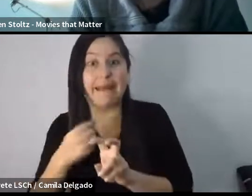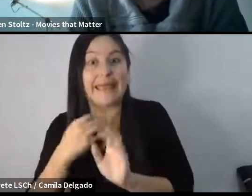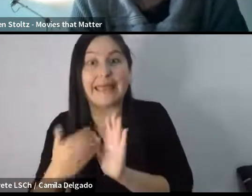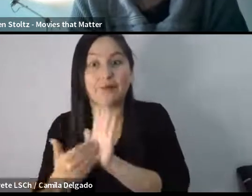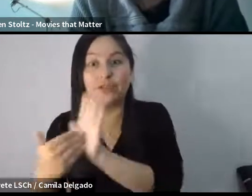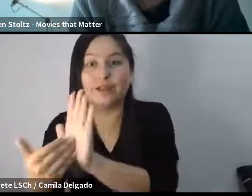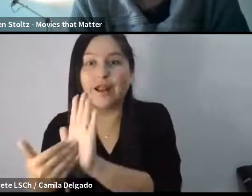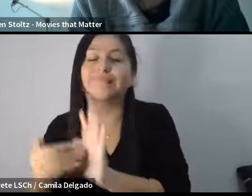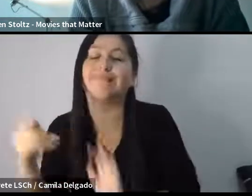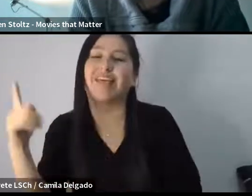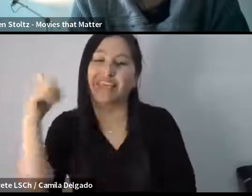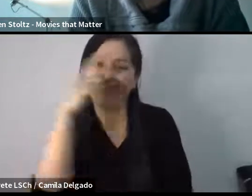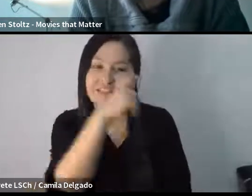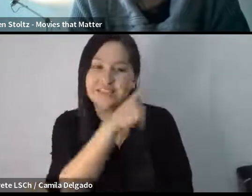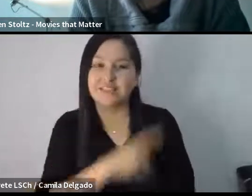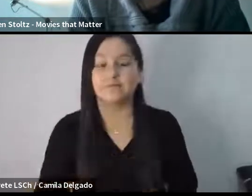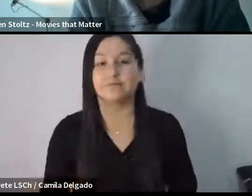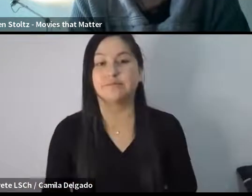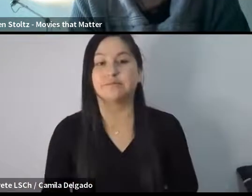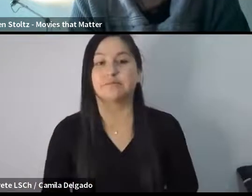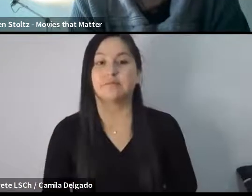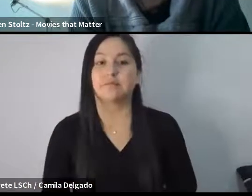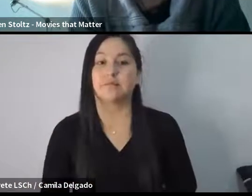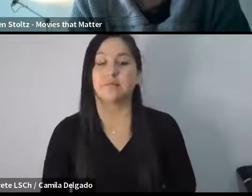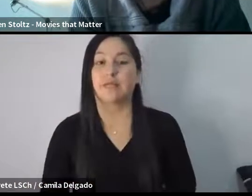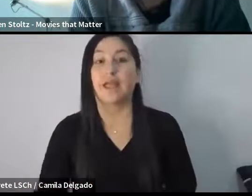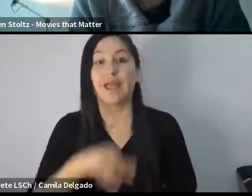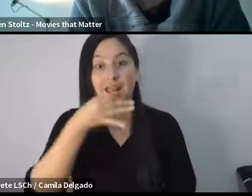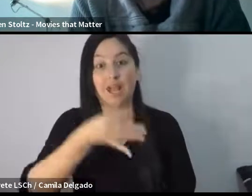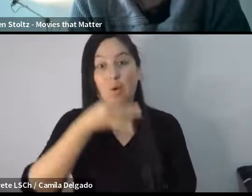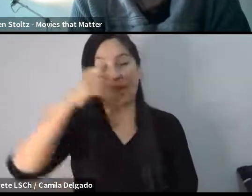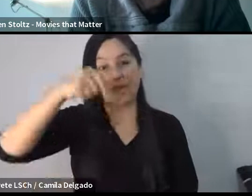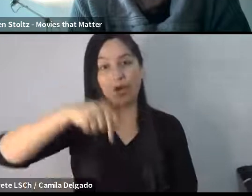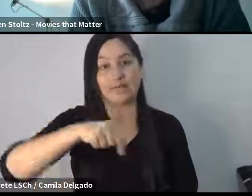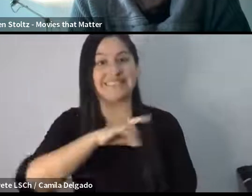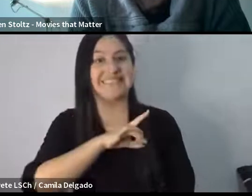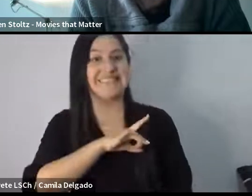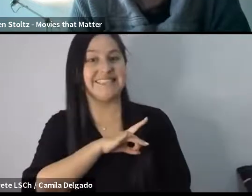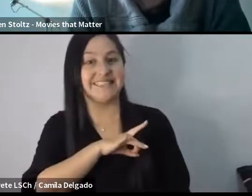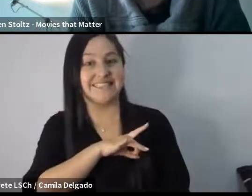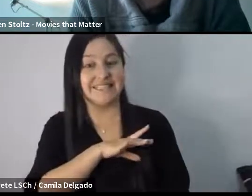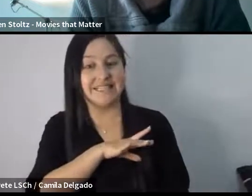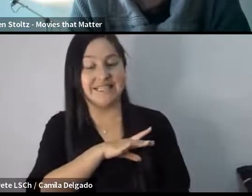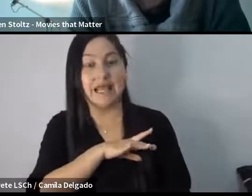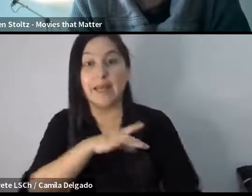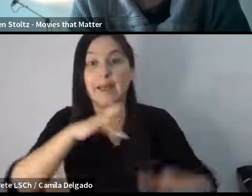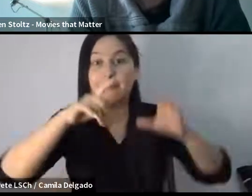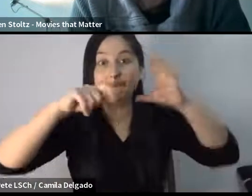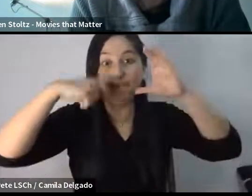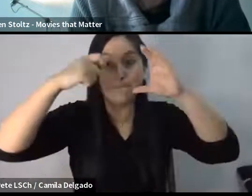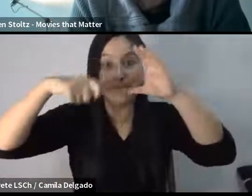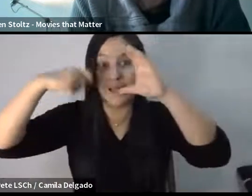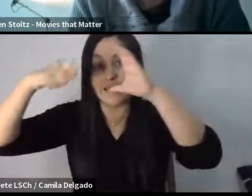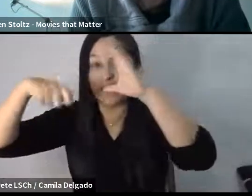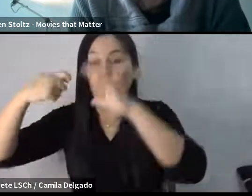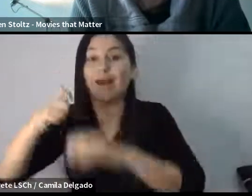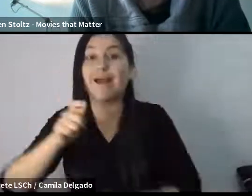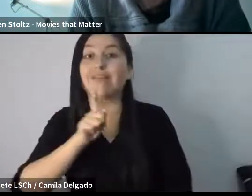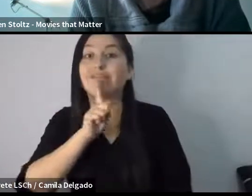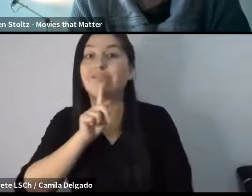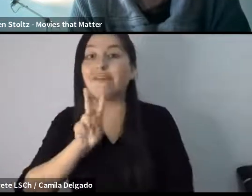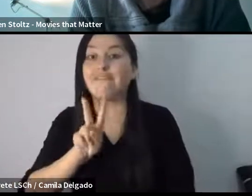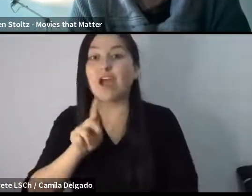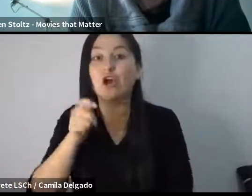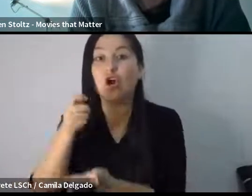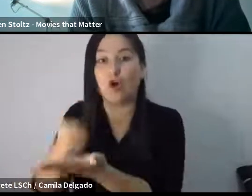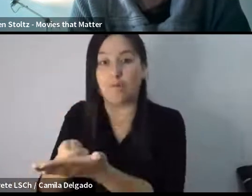Sí, bueno, les cuento que en Chile hay películas que la televisión ha comprado y no